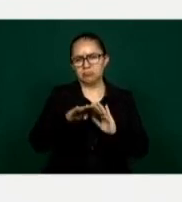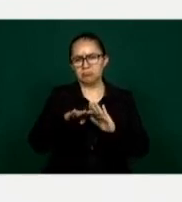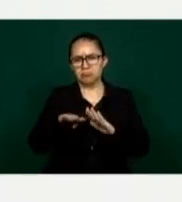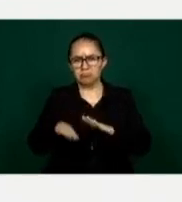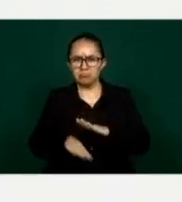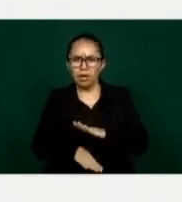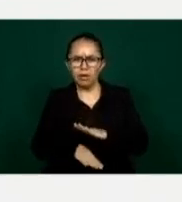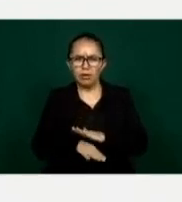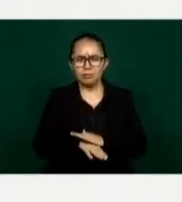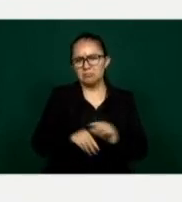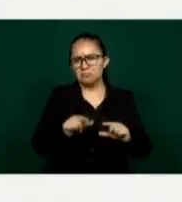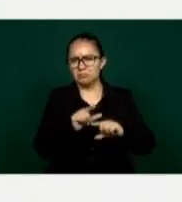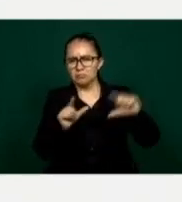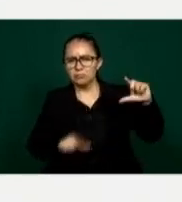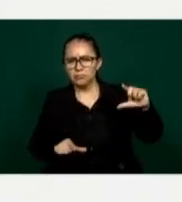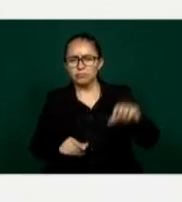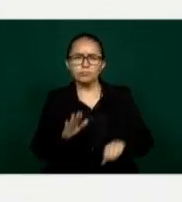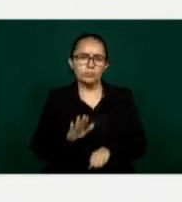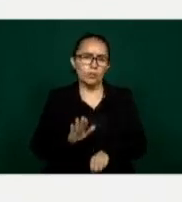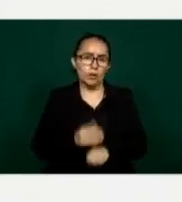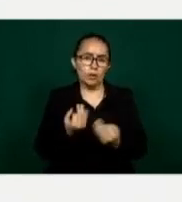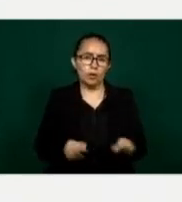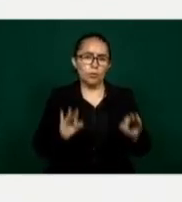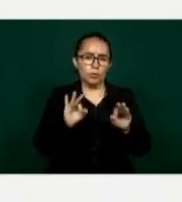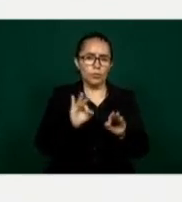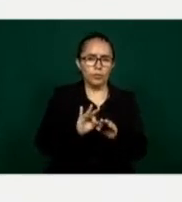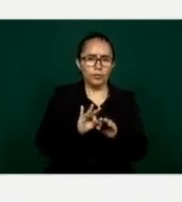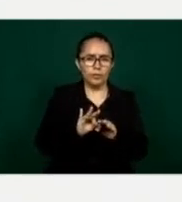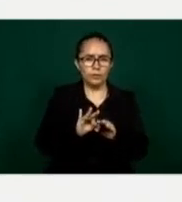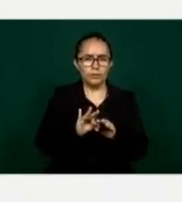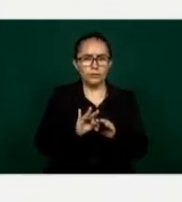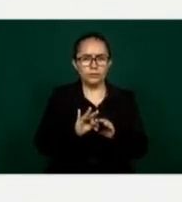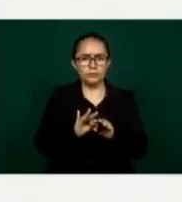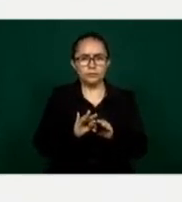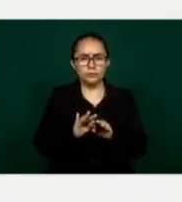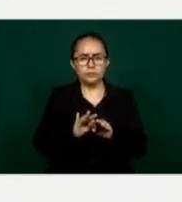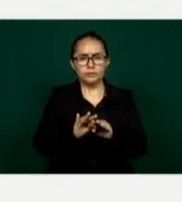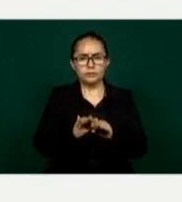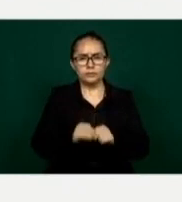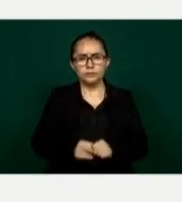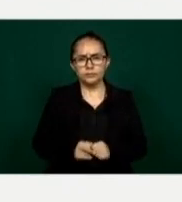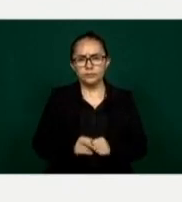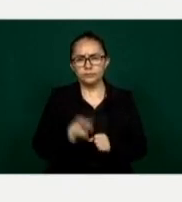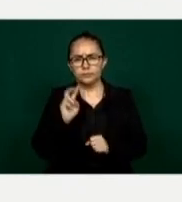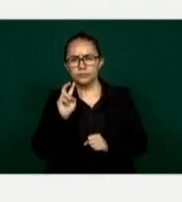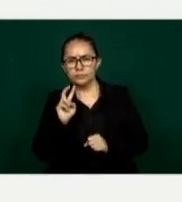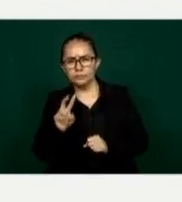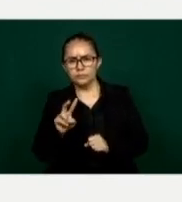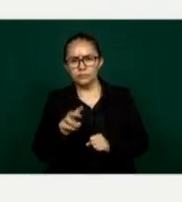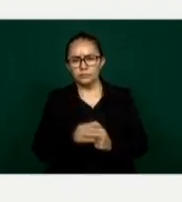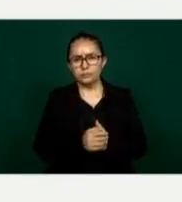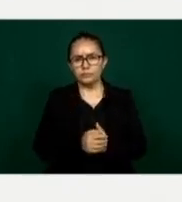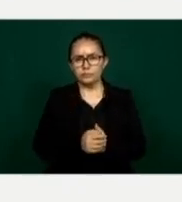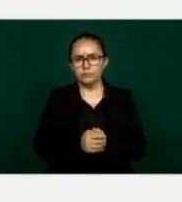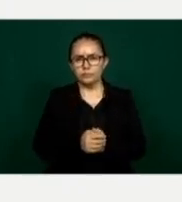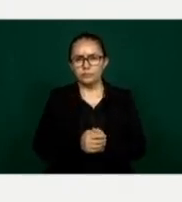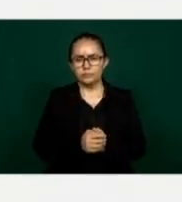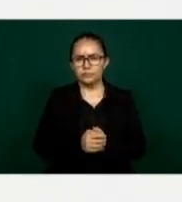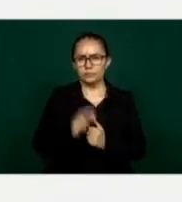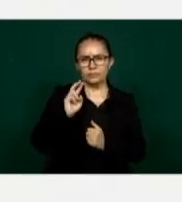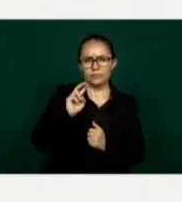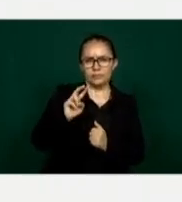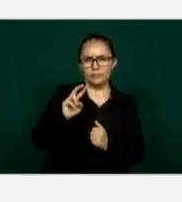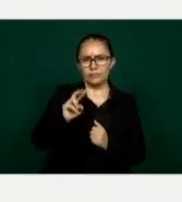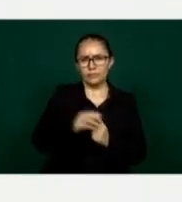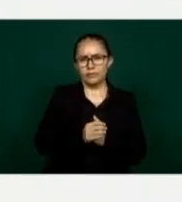media nacional, y lo importante también es que la tendencia que se ha venido registrando en este aspecto es